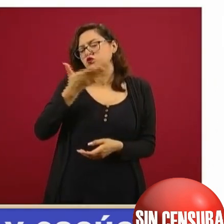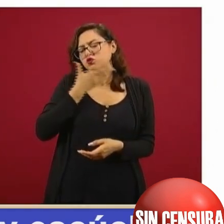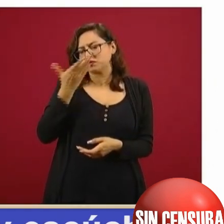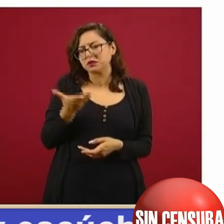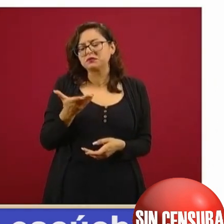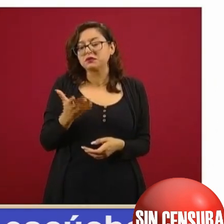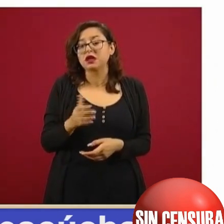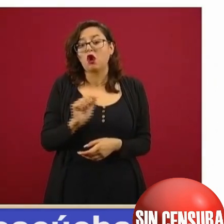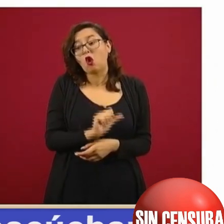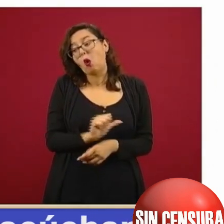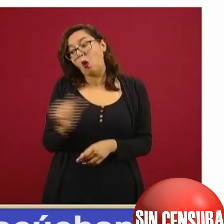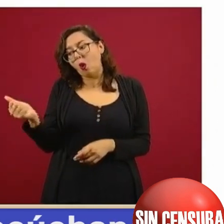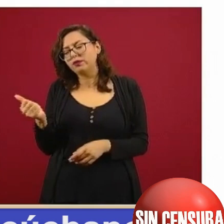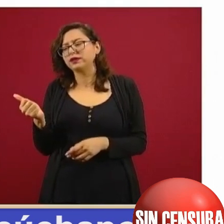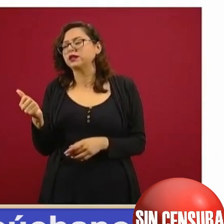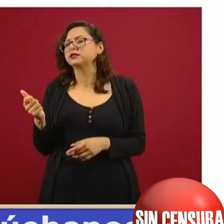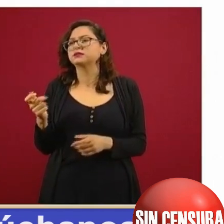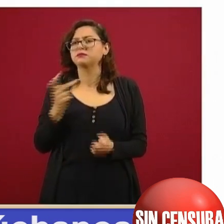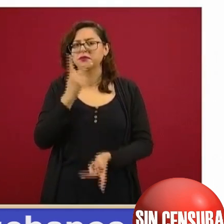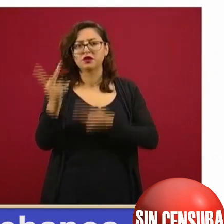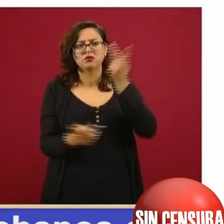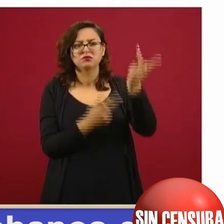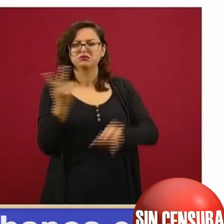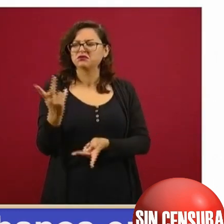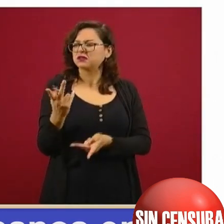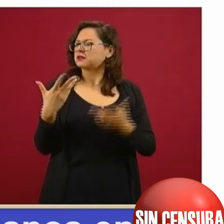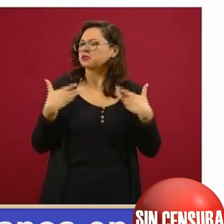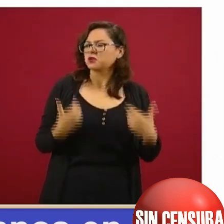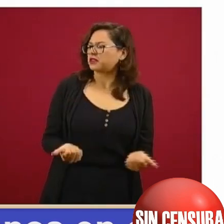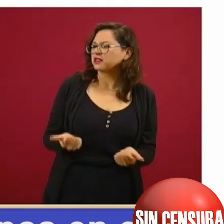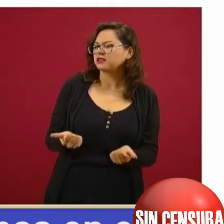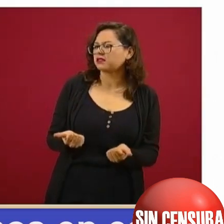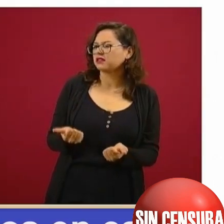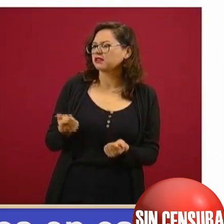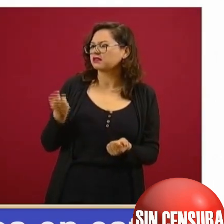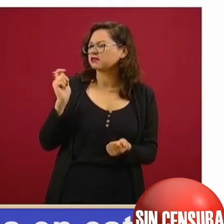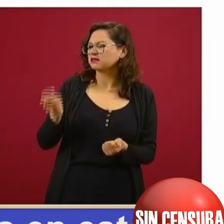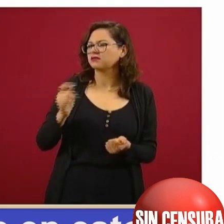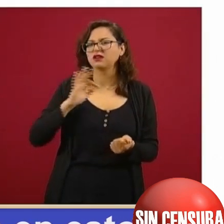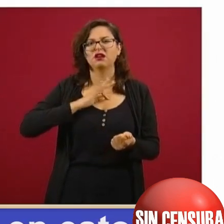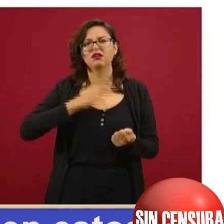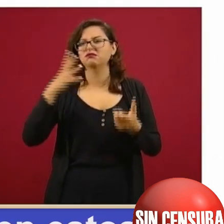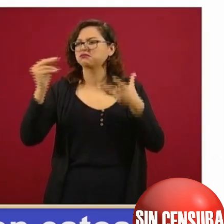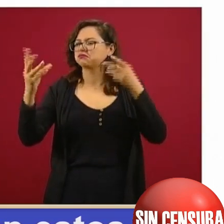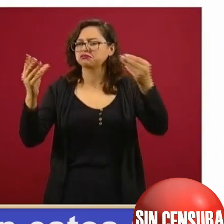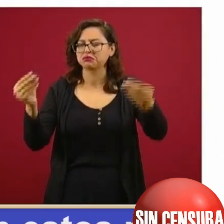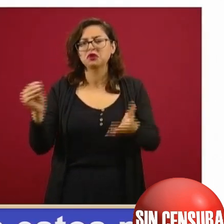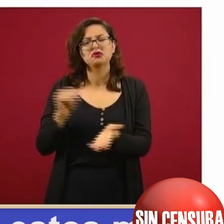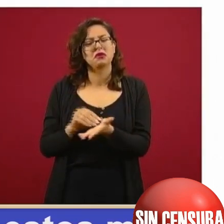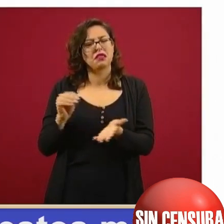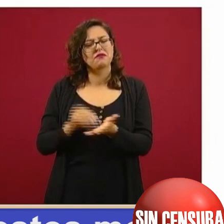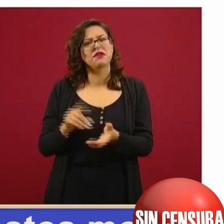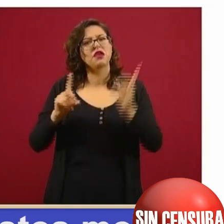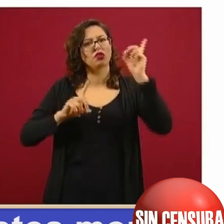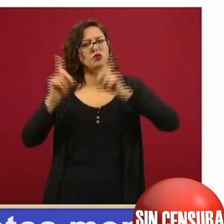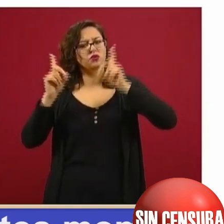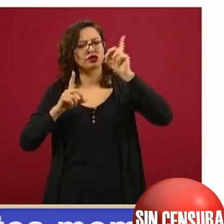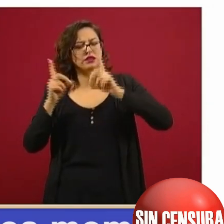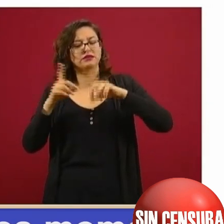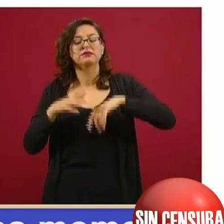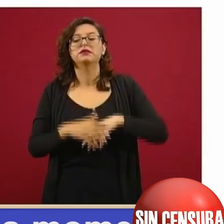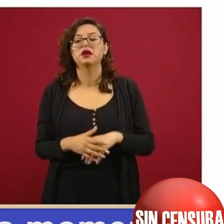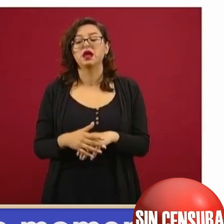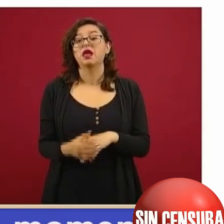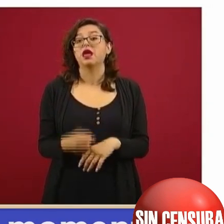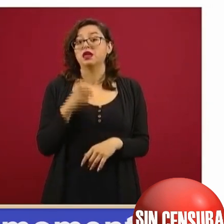estar todavía en una inquietud sobre la intensidad de la epidemia. Uno de estos elementos que durante el fin de